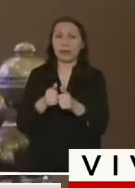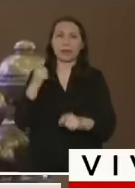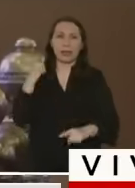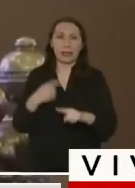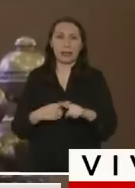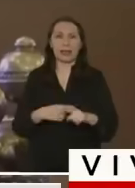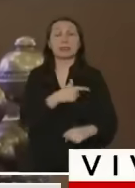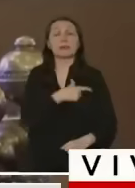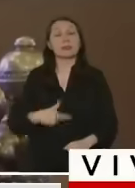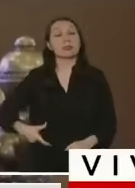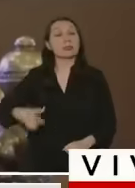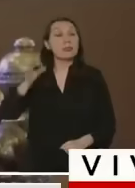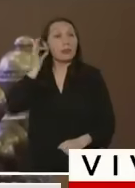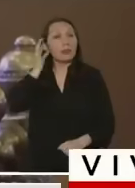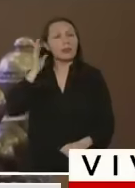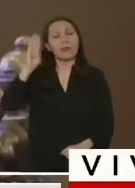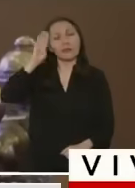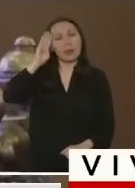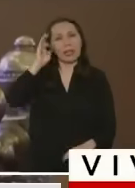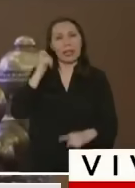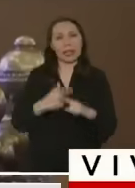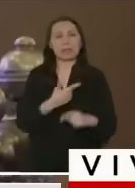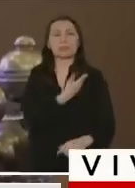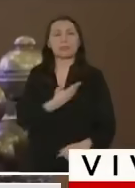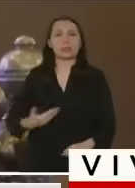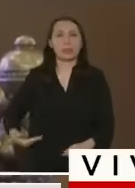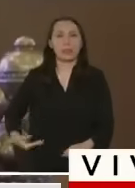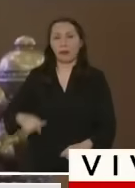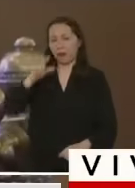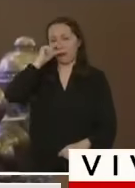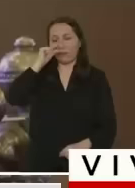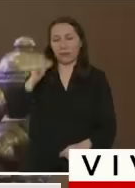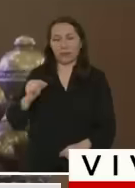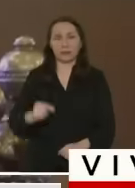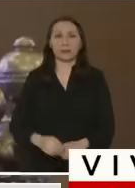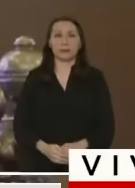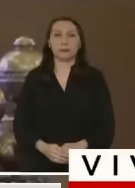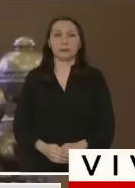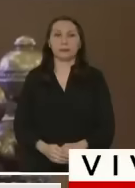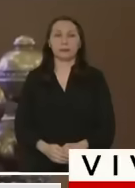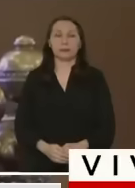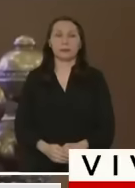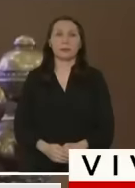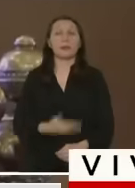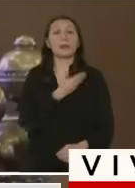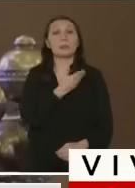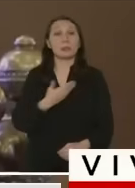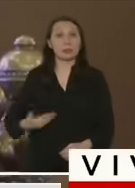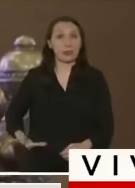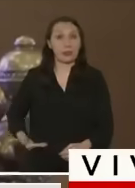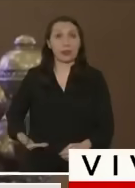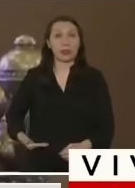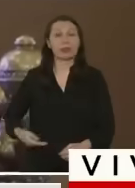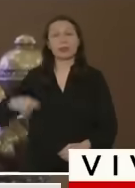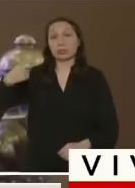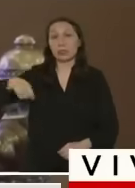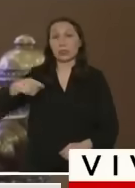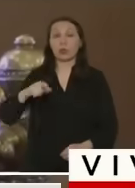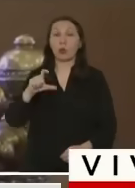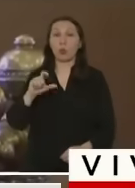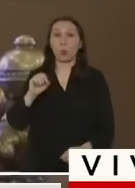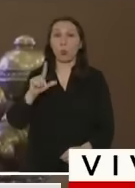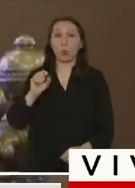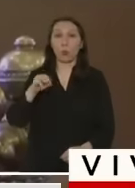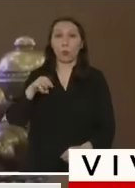expresidenta Michel bachel expresidente Eduardo fre presidente del senado Juan